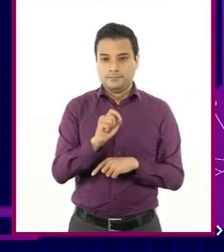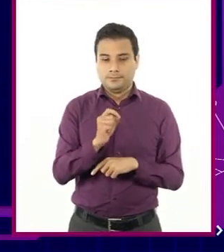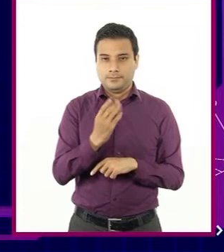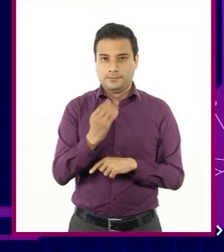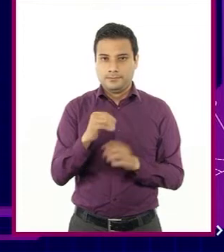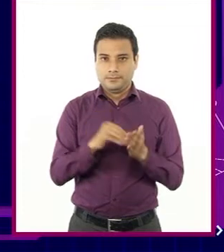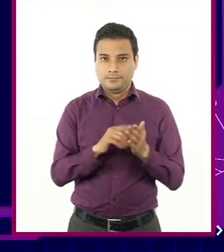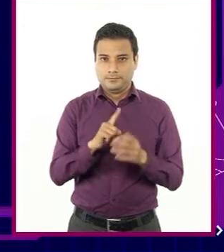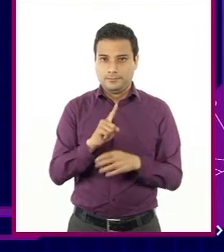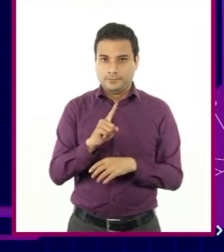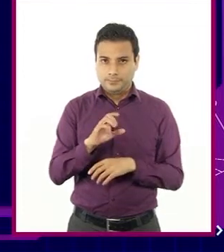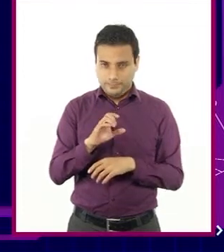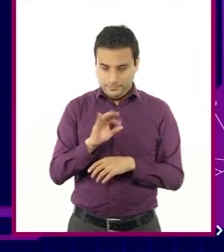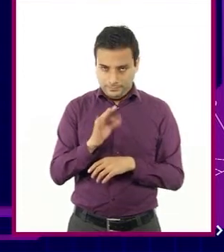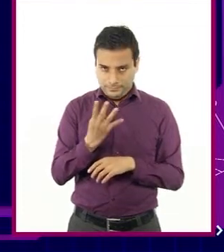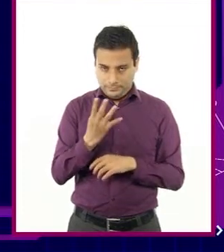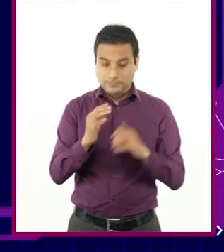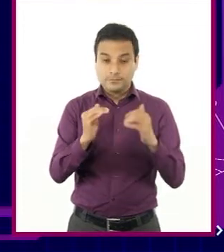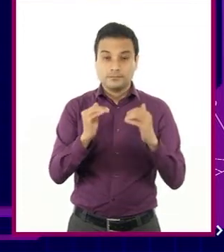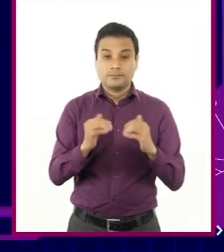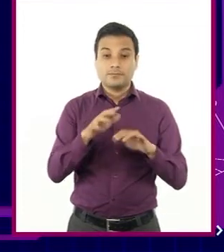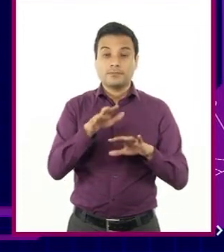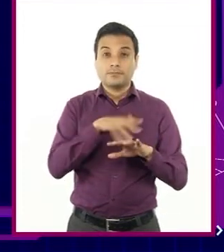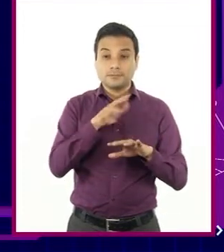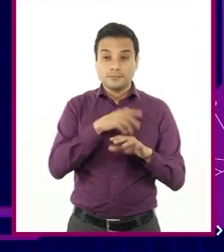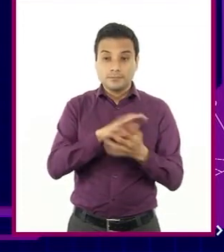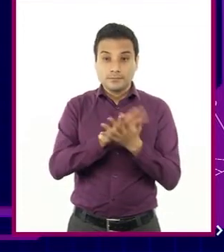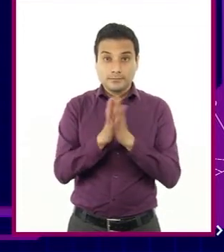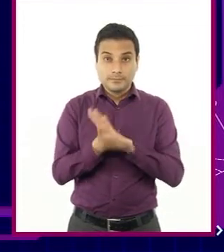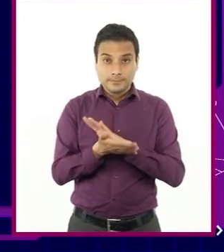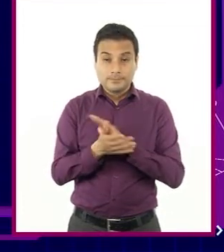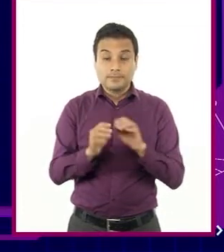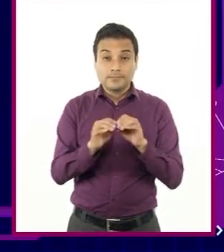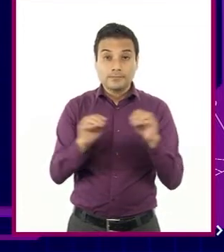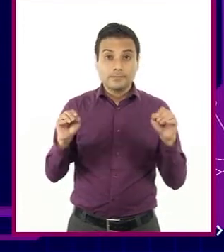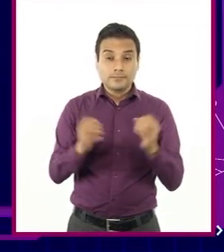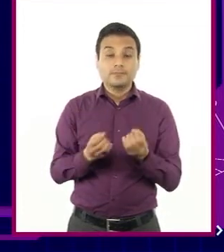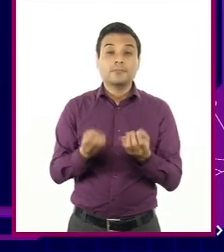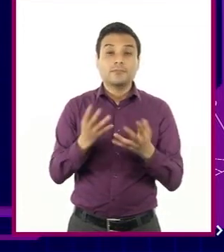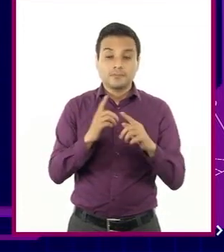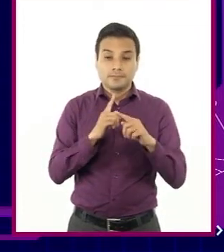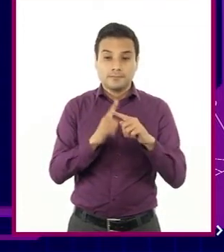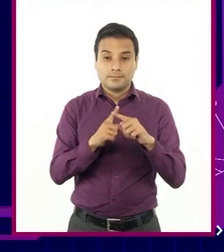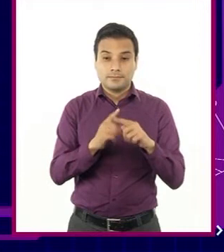0.9144. Si queremos pasar de pies a metros se multiplica por